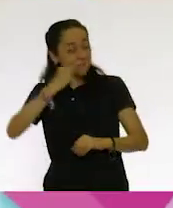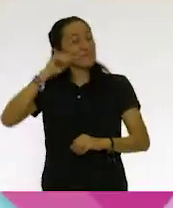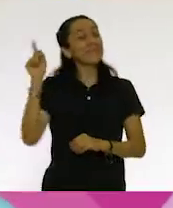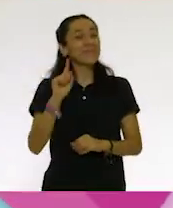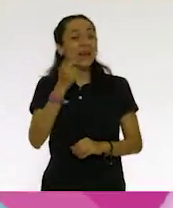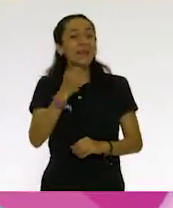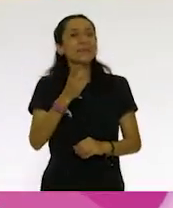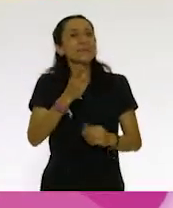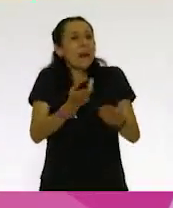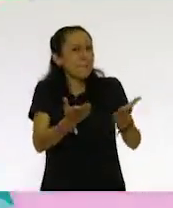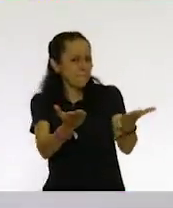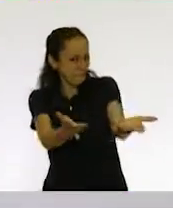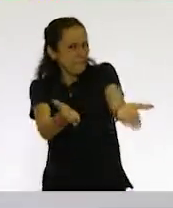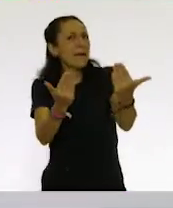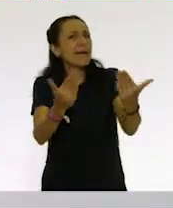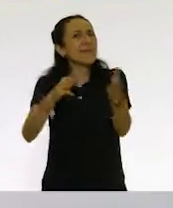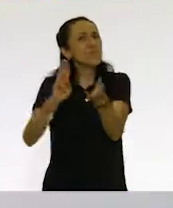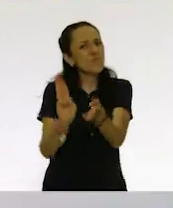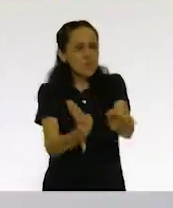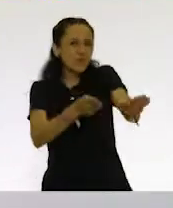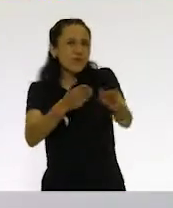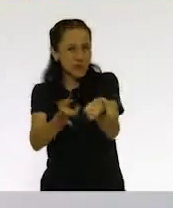música.